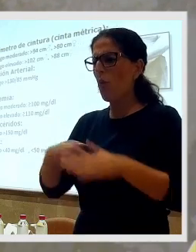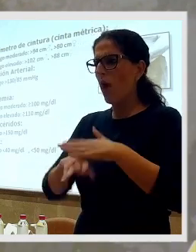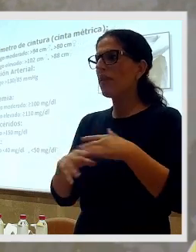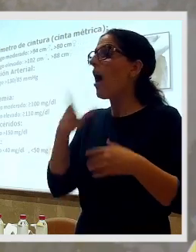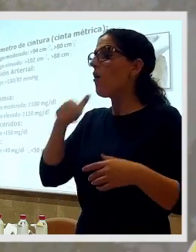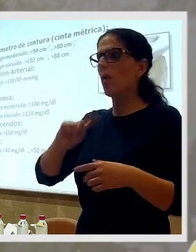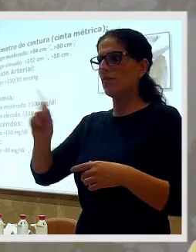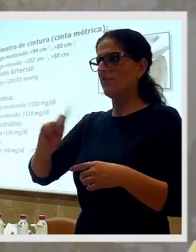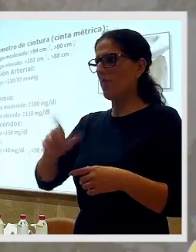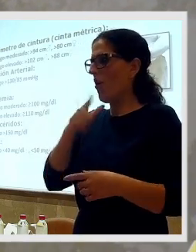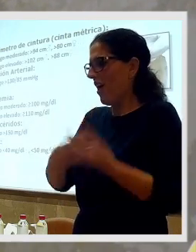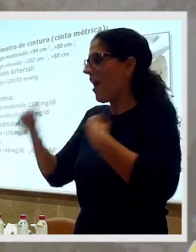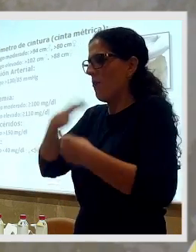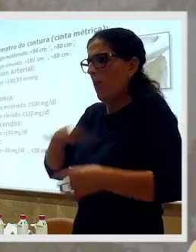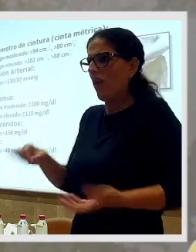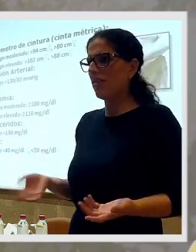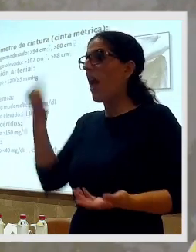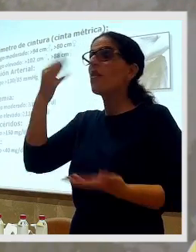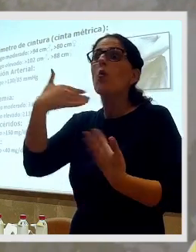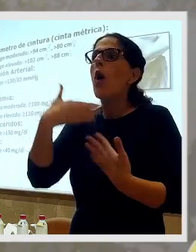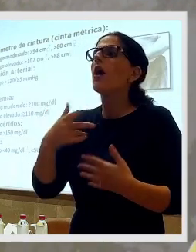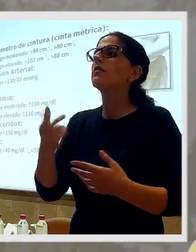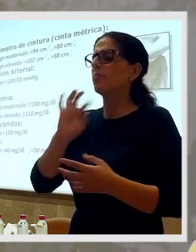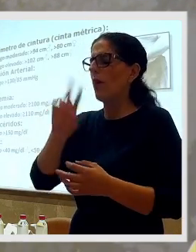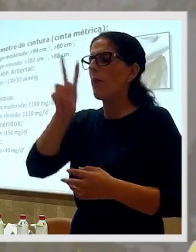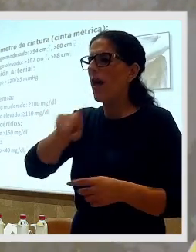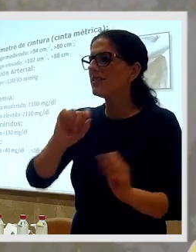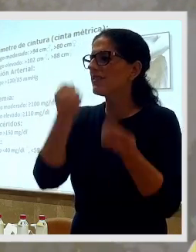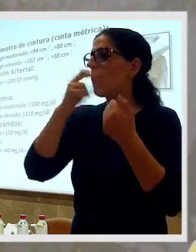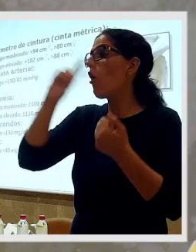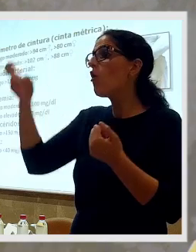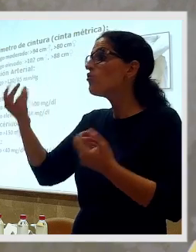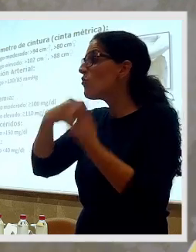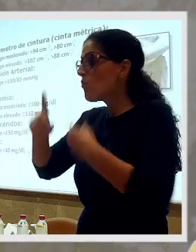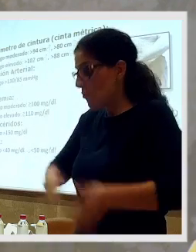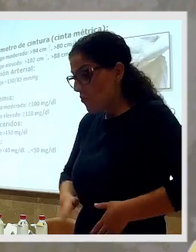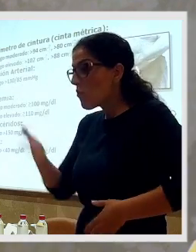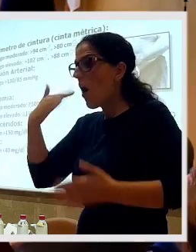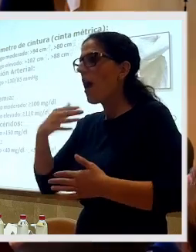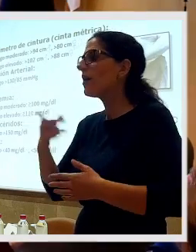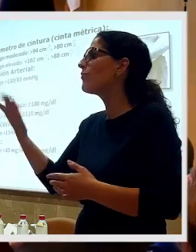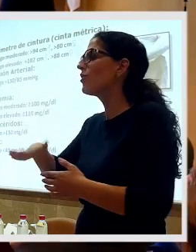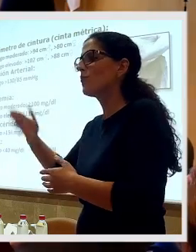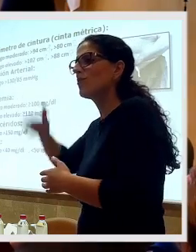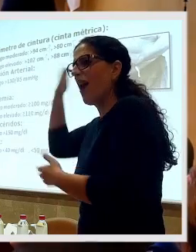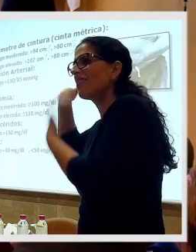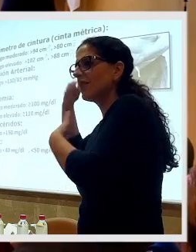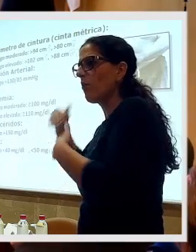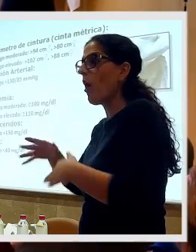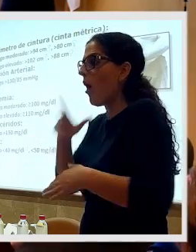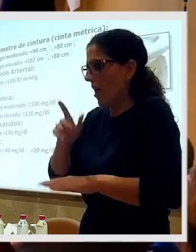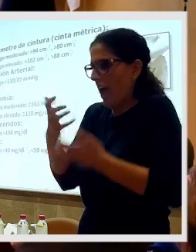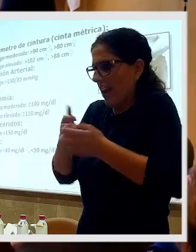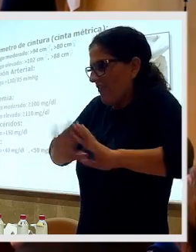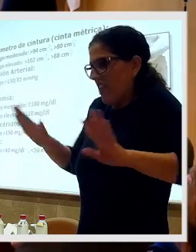un acceso indiscriminado a la comida, como tenemos ahora, pues claro, esto se acumula y se acumula y se acumula, pero no se gasta.